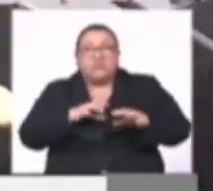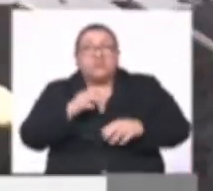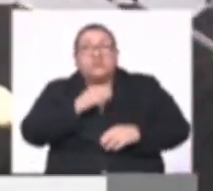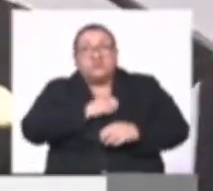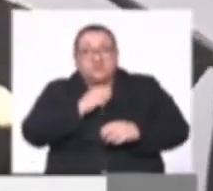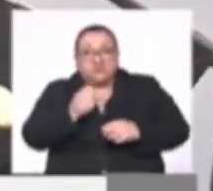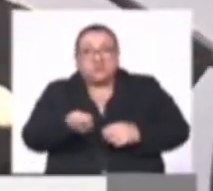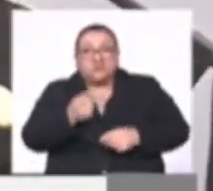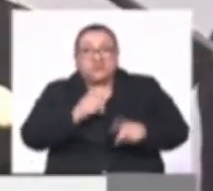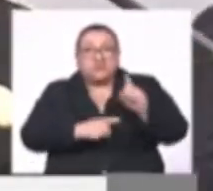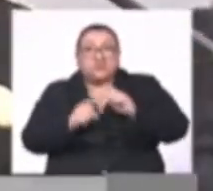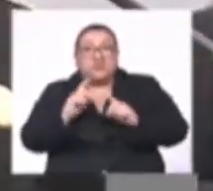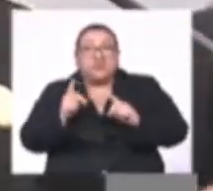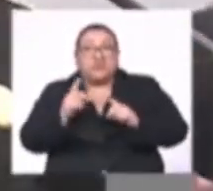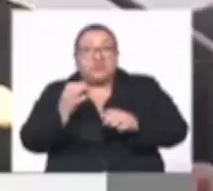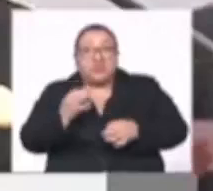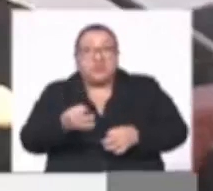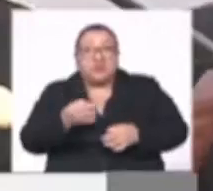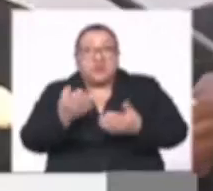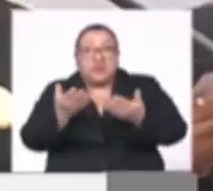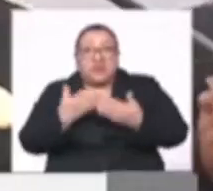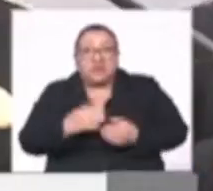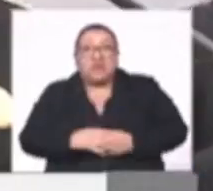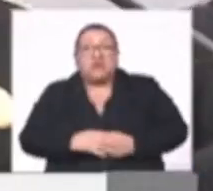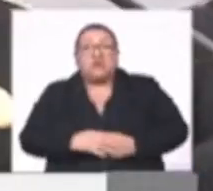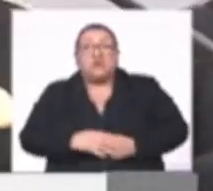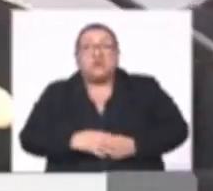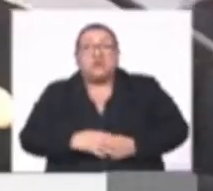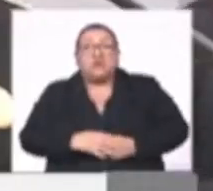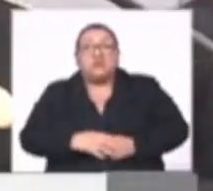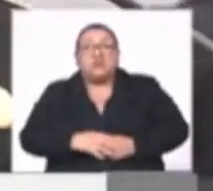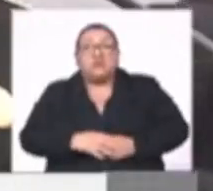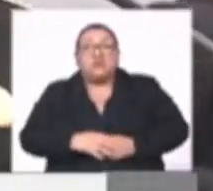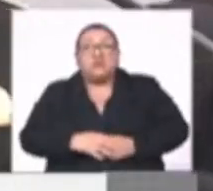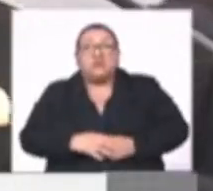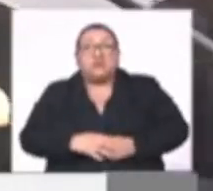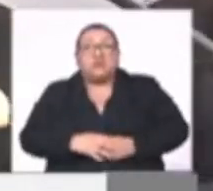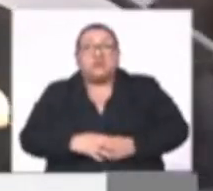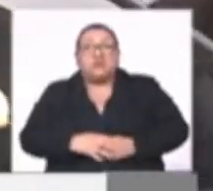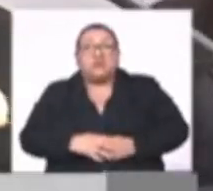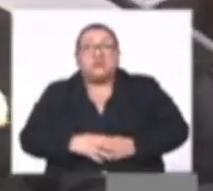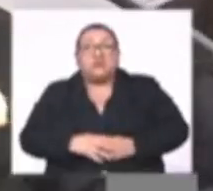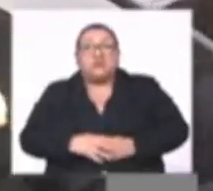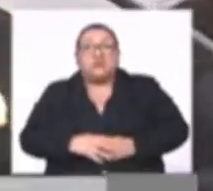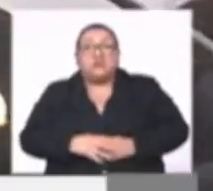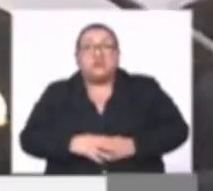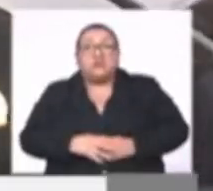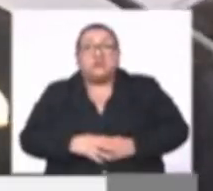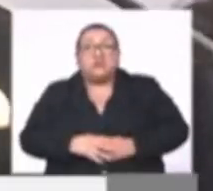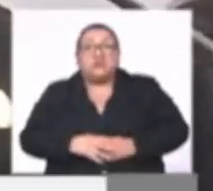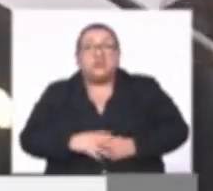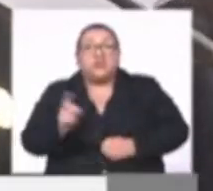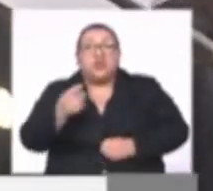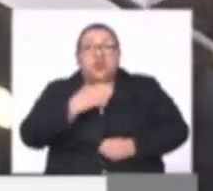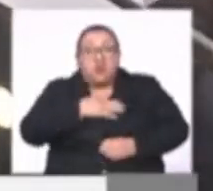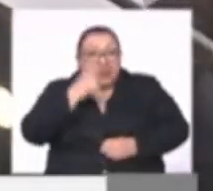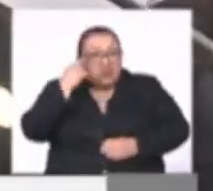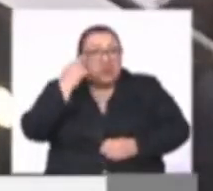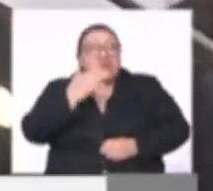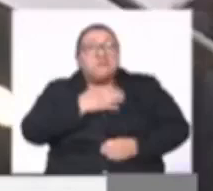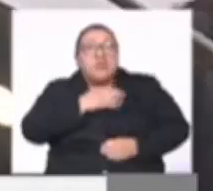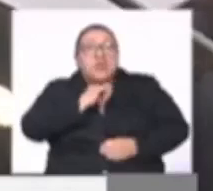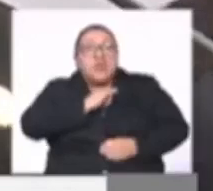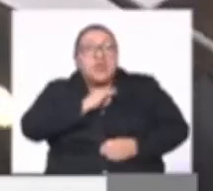honramos a aquellos quienes nos precedieron, sino que también fortalecemos nuestro sentido de identidad y pertenencia.